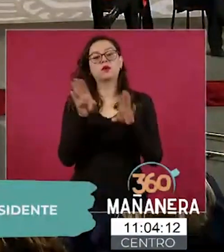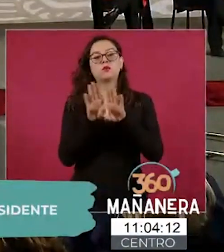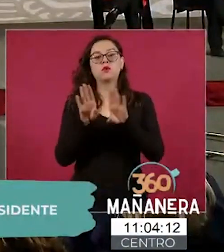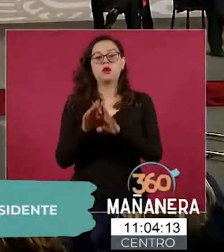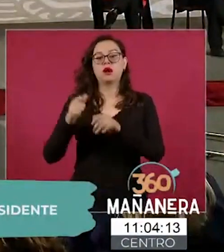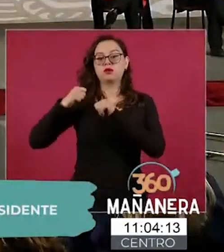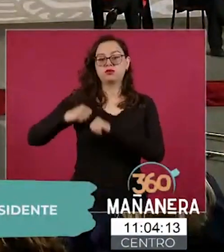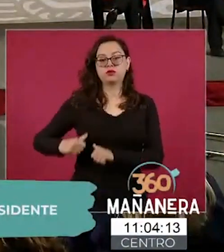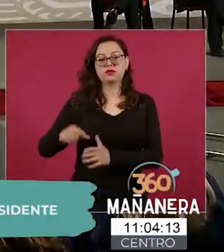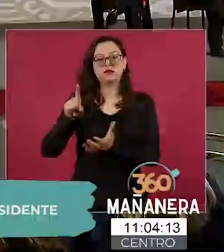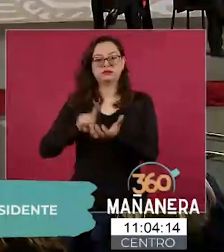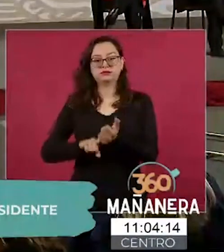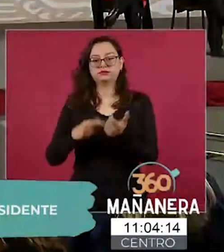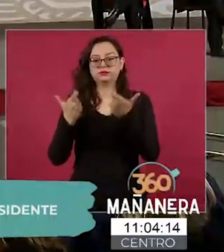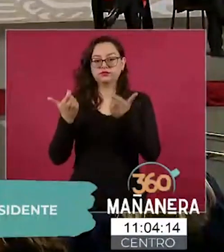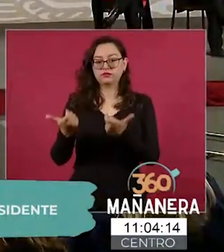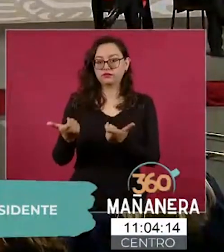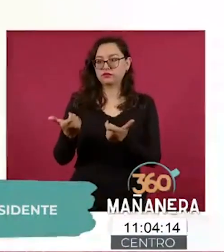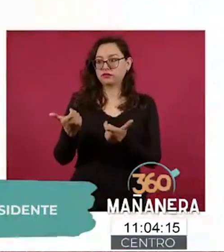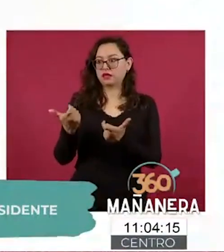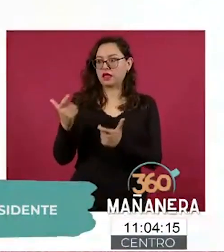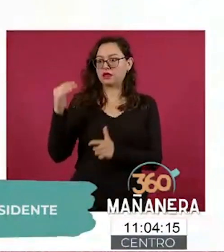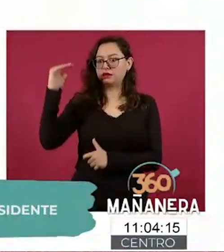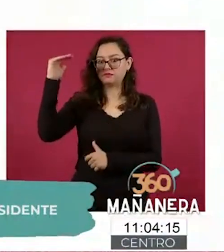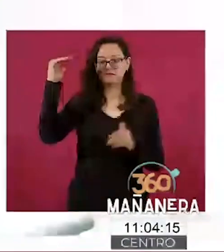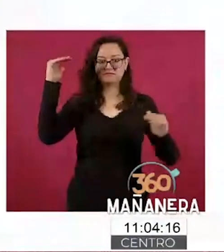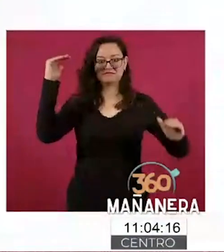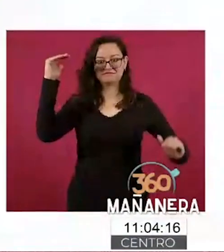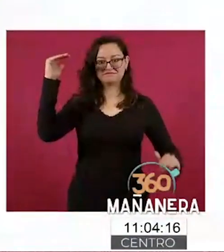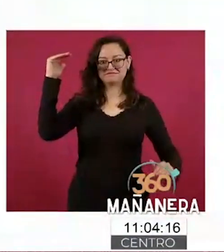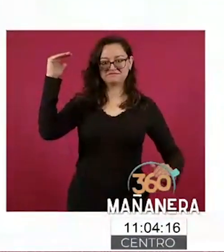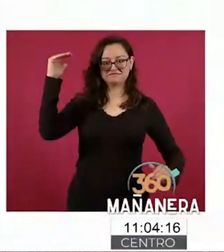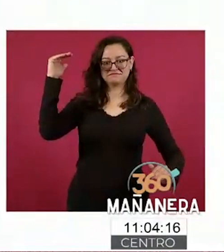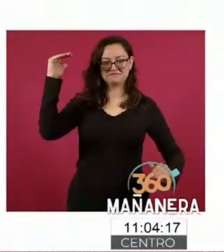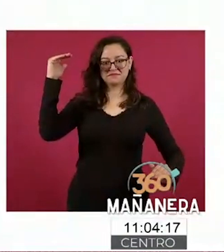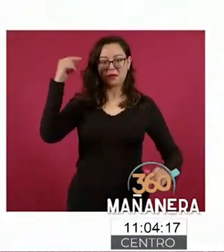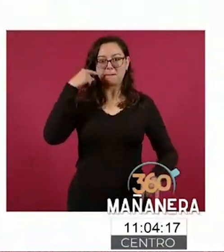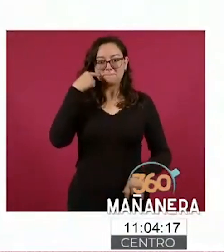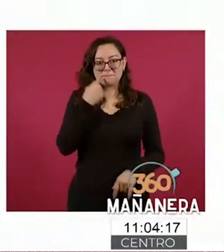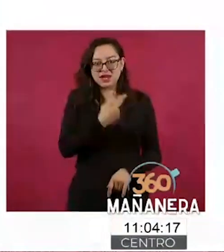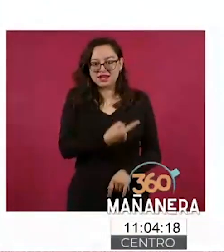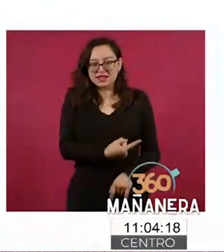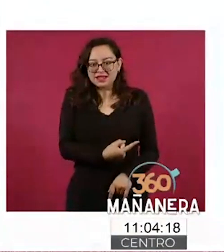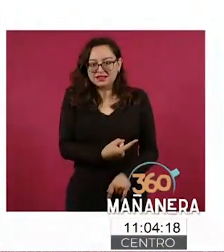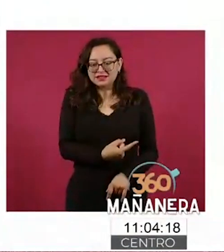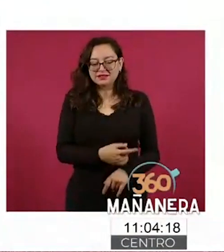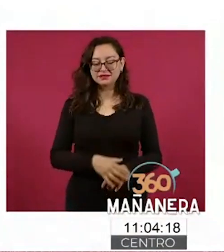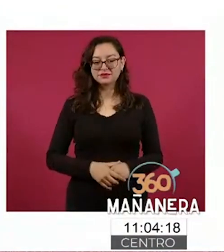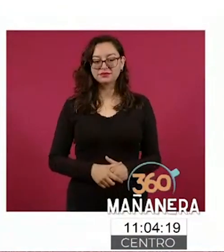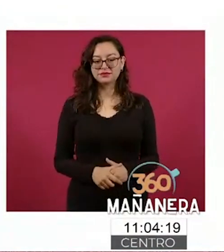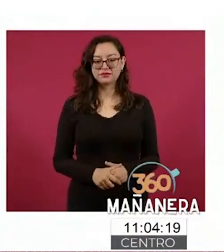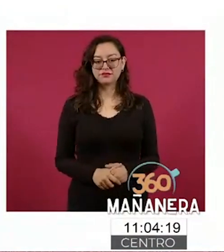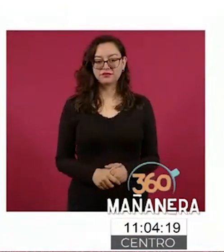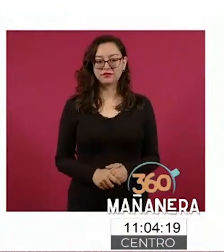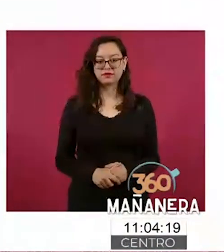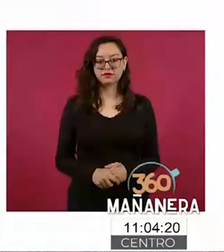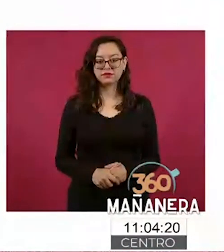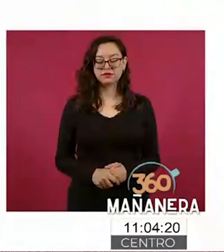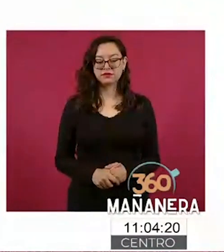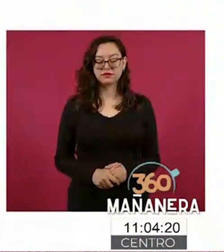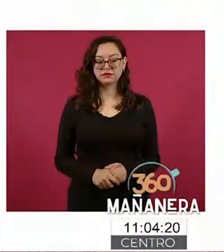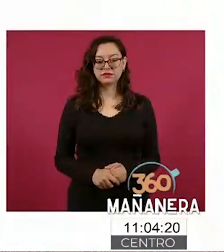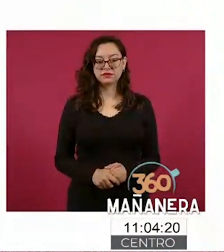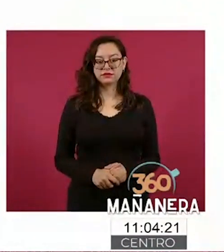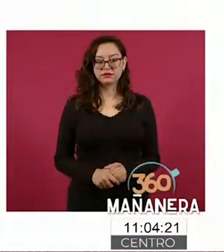mandos del poder judicial con un trabajador es 37 veces más que un trabajador